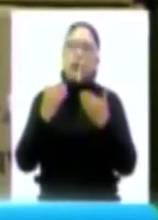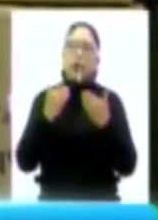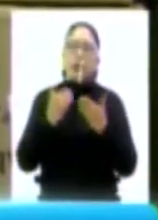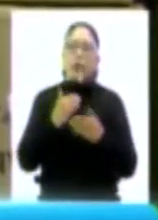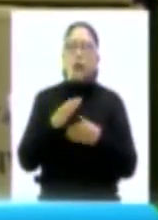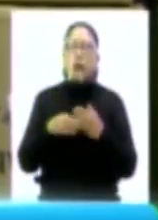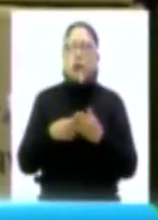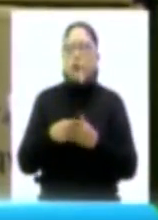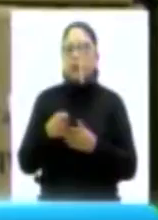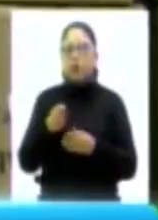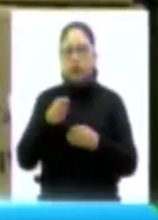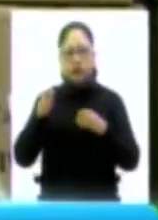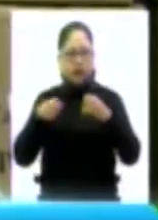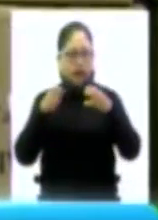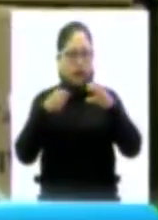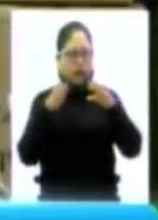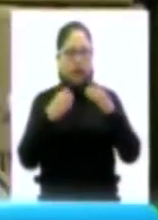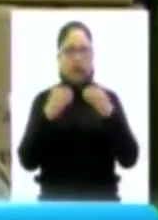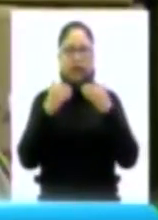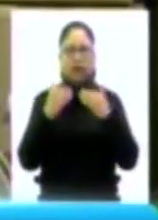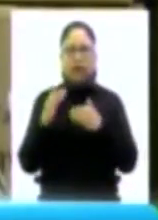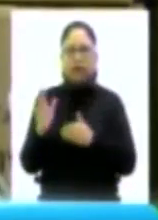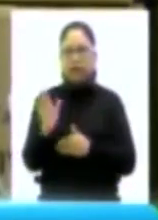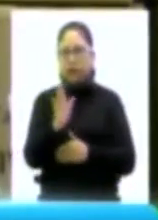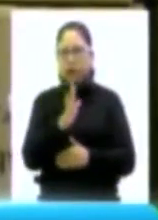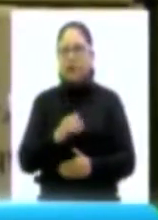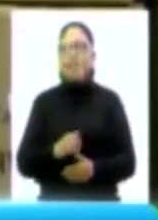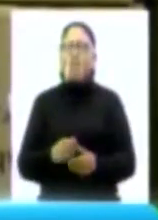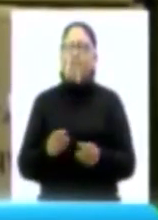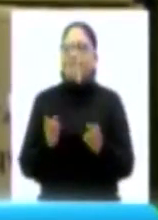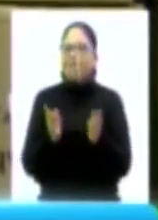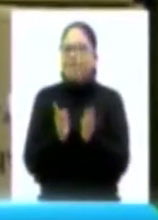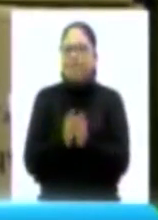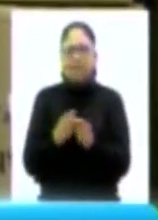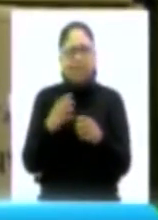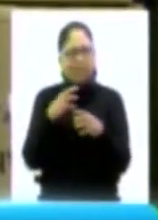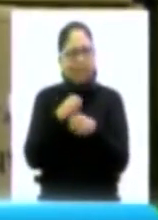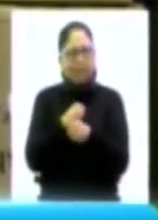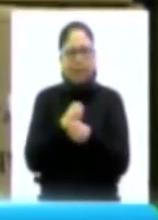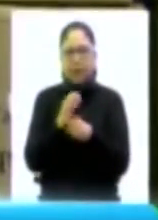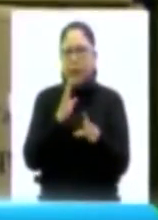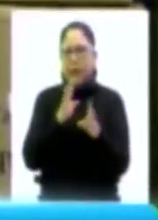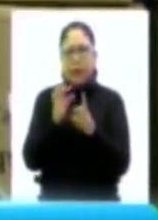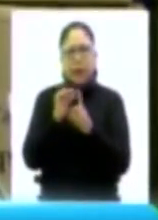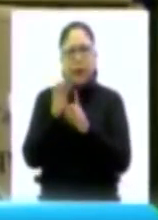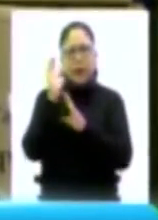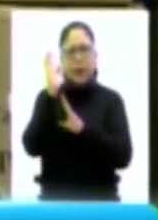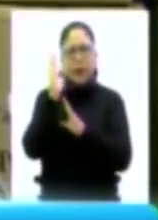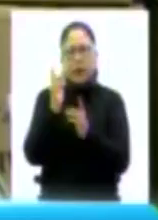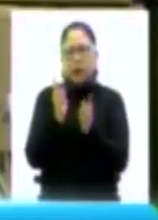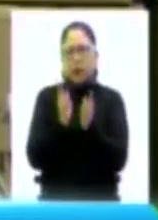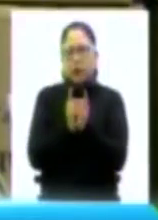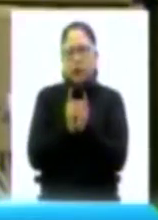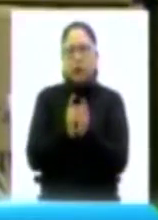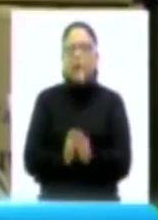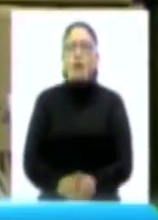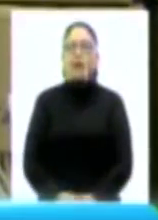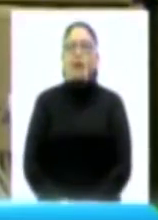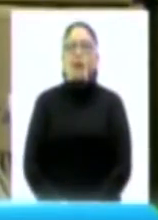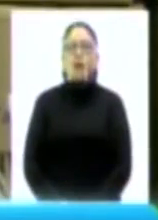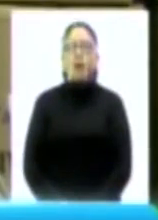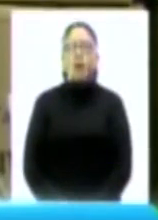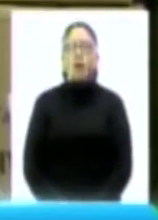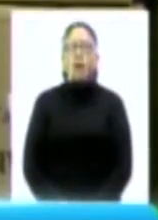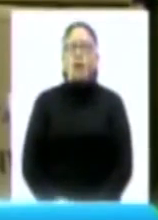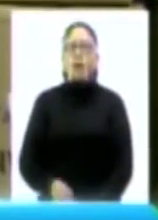agradecidísimos por la presencia de ustedes. Muy breve voy a hacer en mi intervención, pero deben tener un poco la idea de